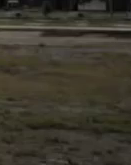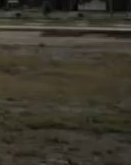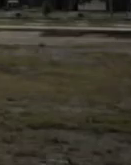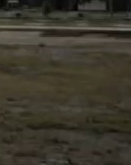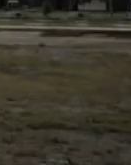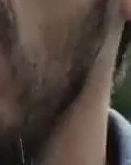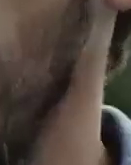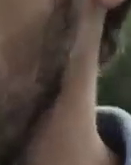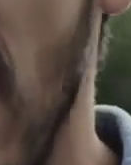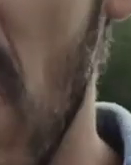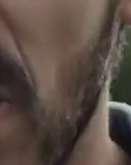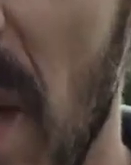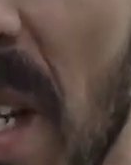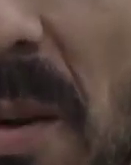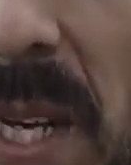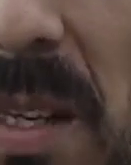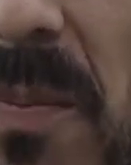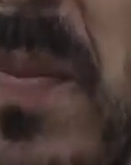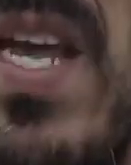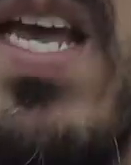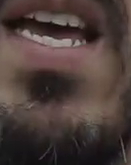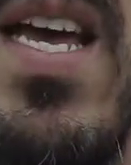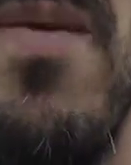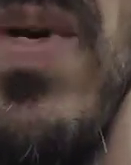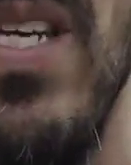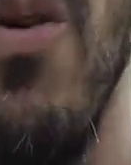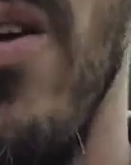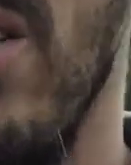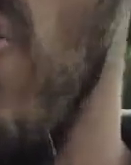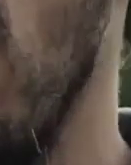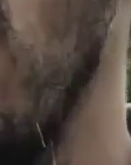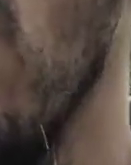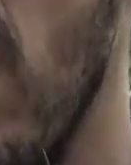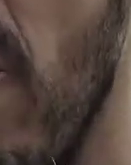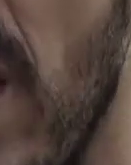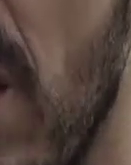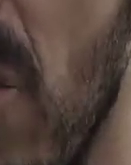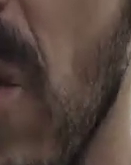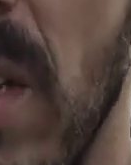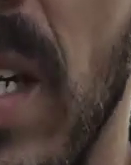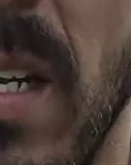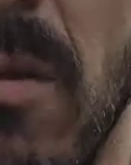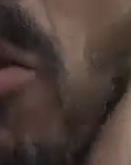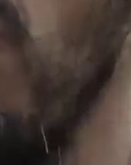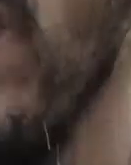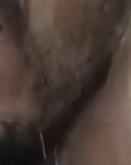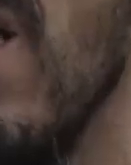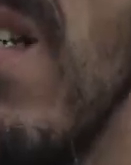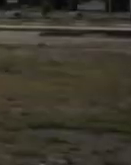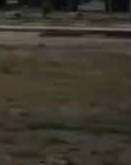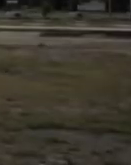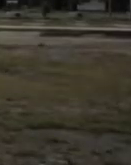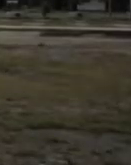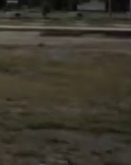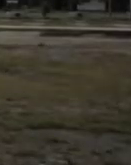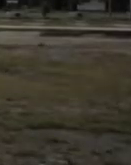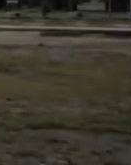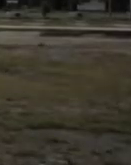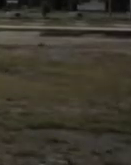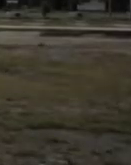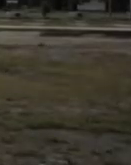por 10 años prácticamente. Empecé con la versión 2 de Final Cut en el 2000.